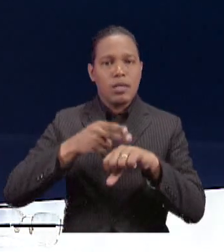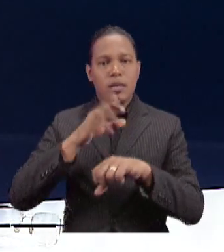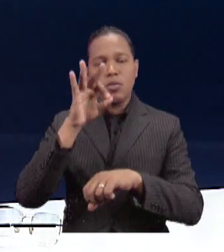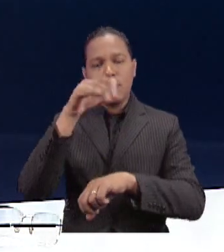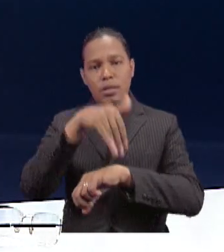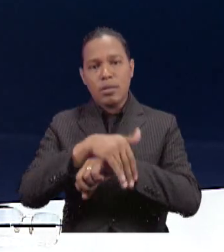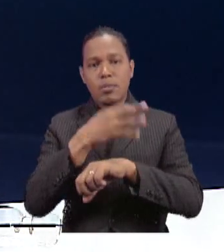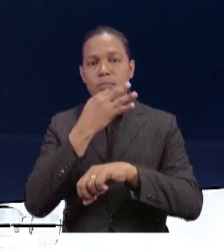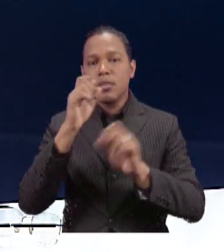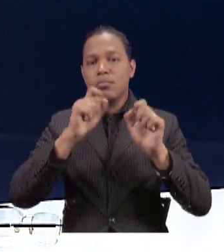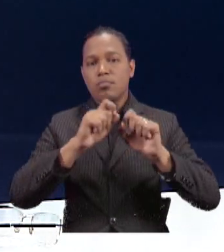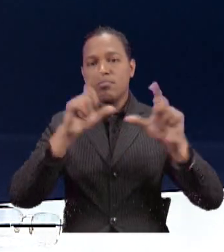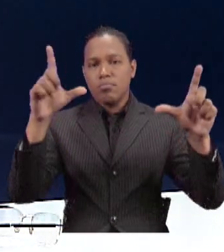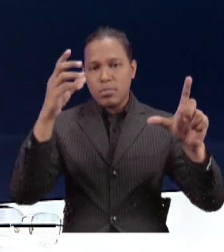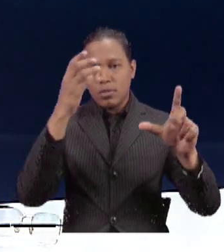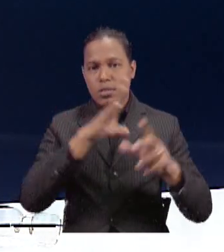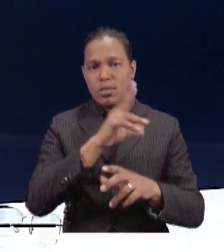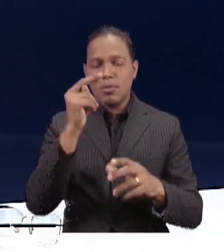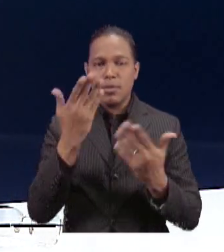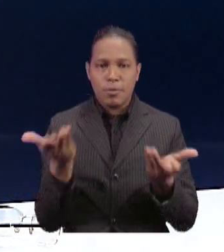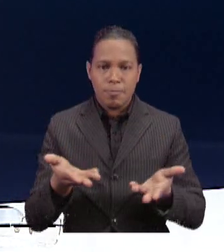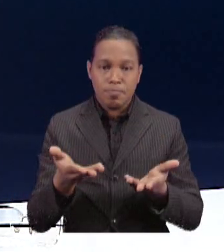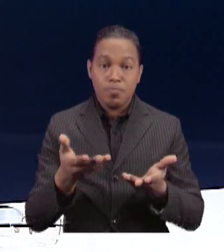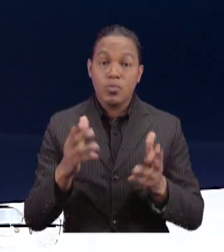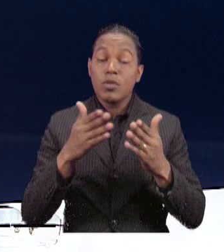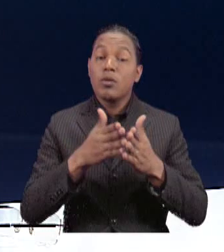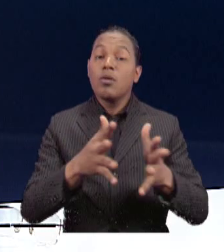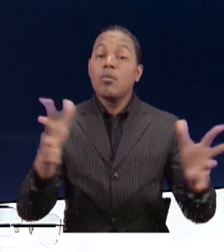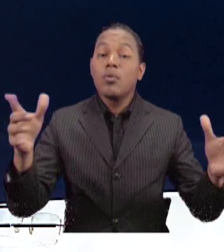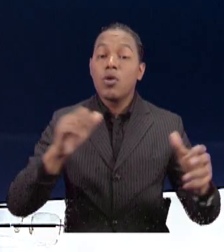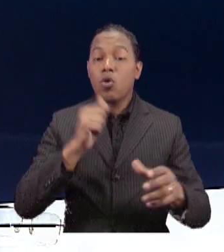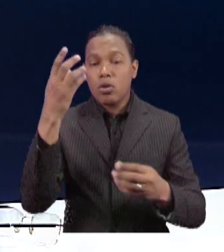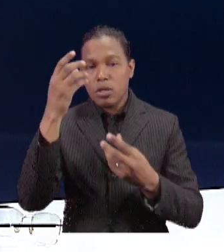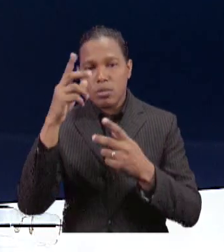nuestras próximas emisiones informativas de Central de Noticias, ampliamos